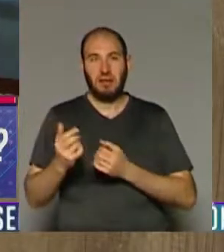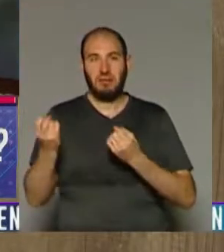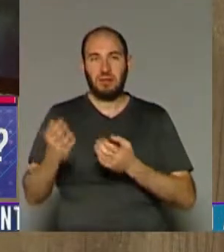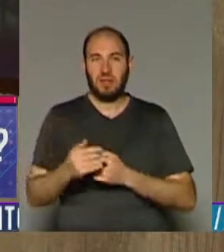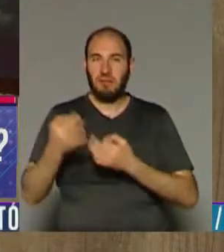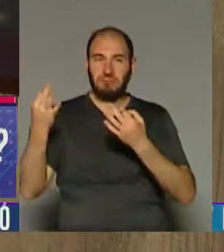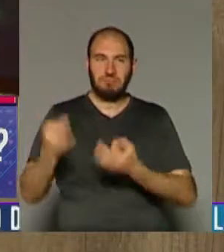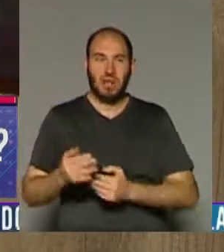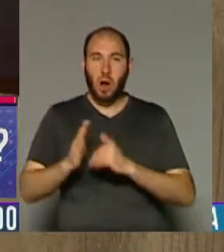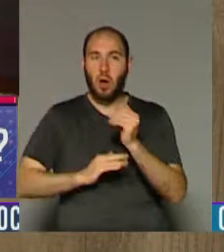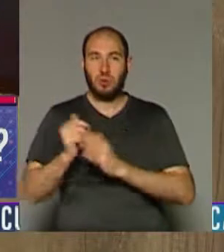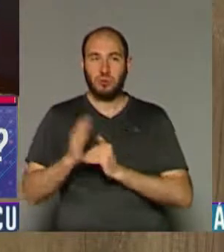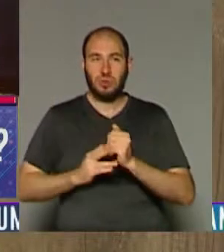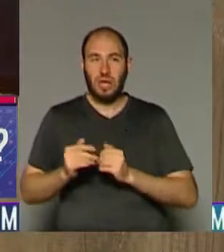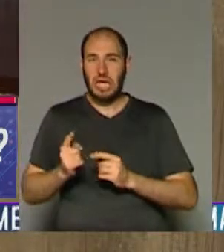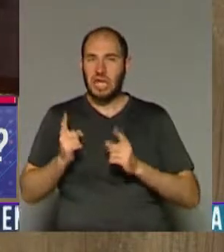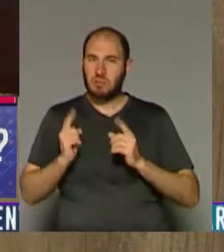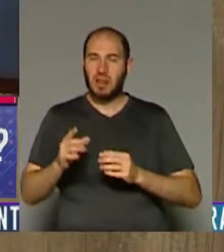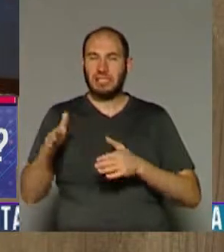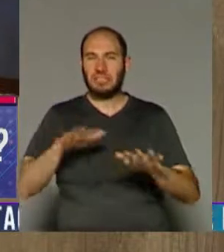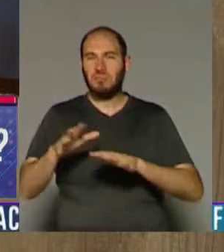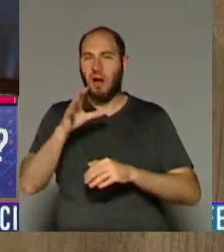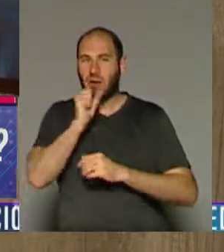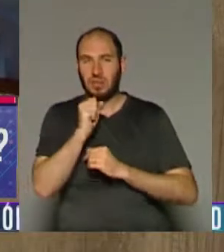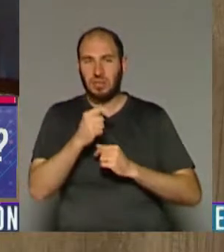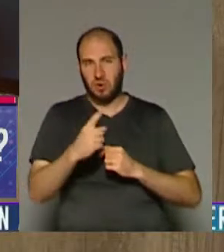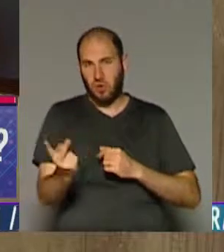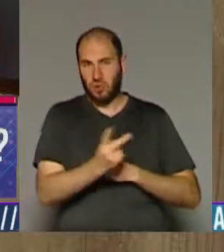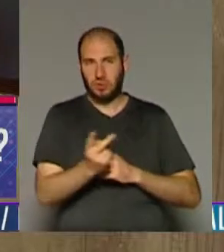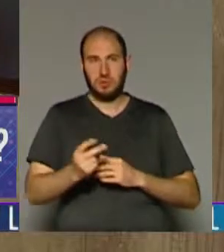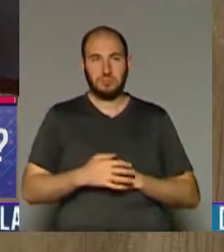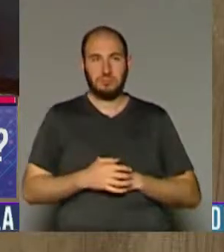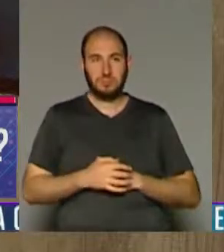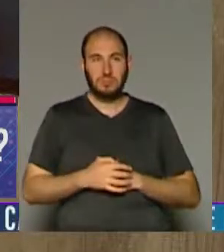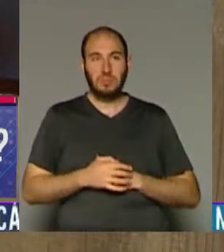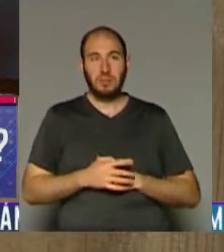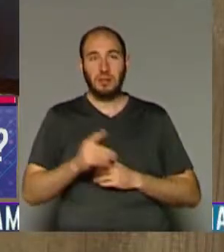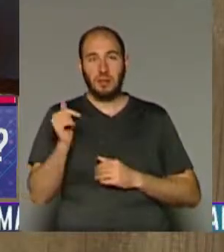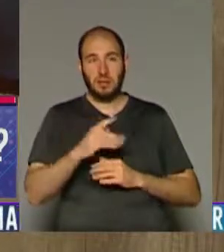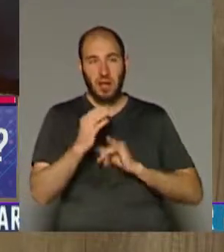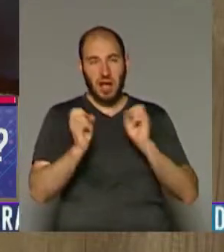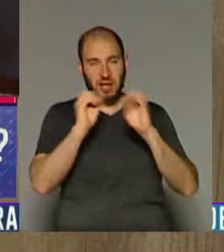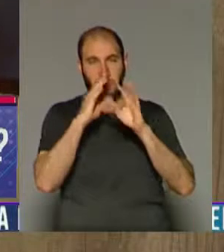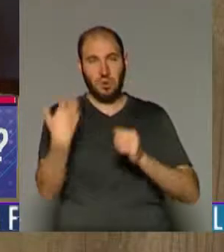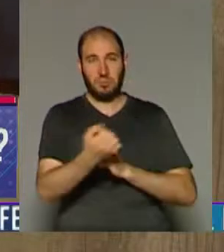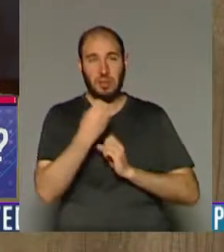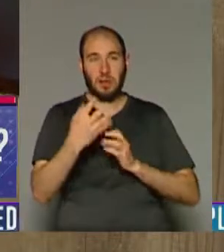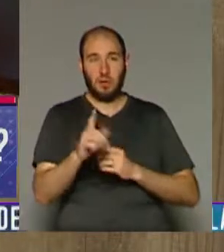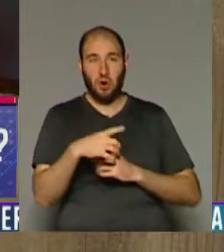está perfectamente construida y son igualmente sismo resistentes una que otra. Entonces es muy importante aclarar esto porque nosotros